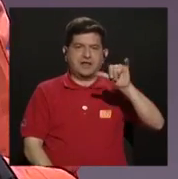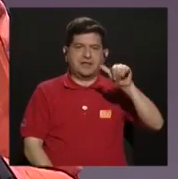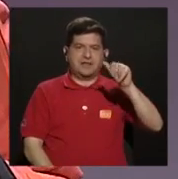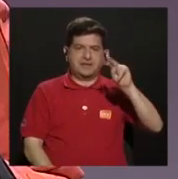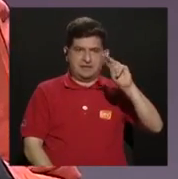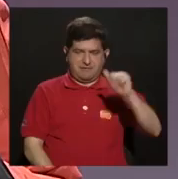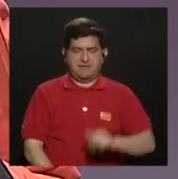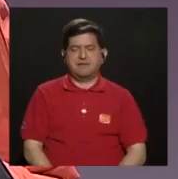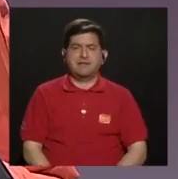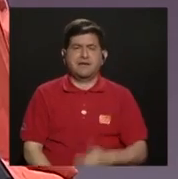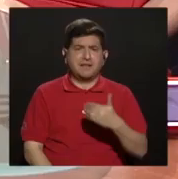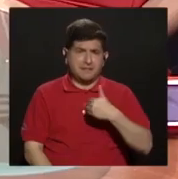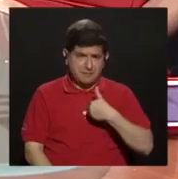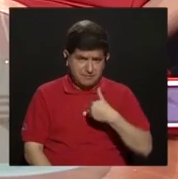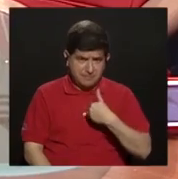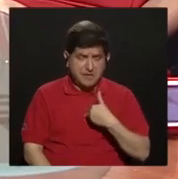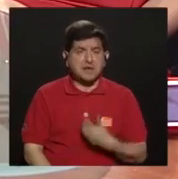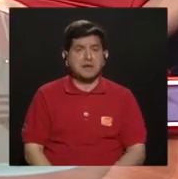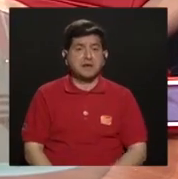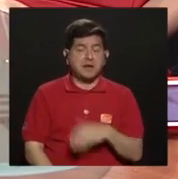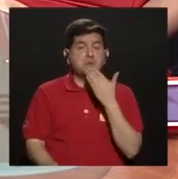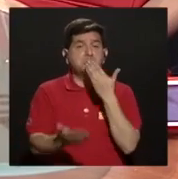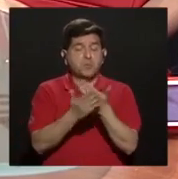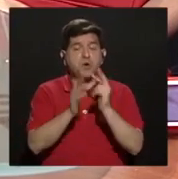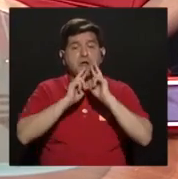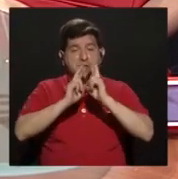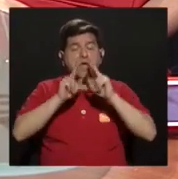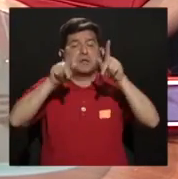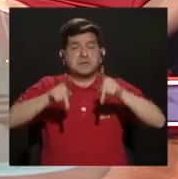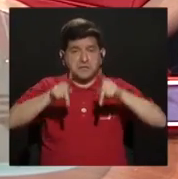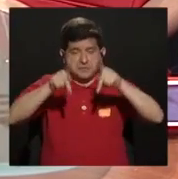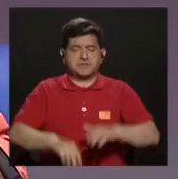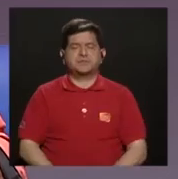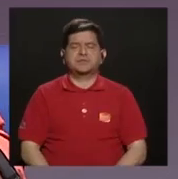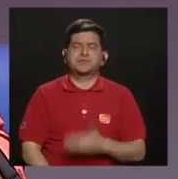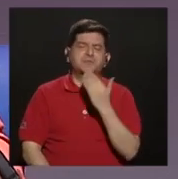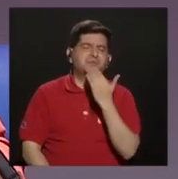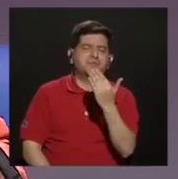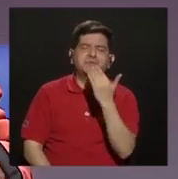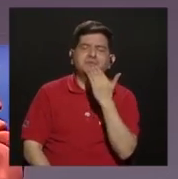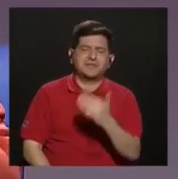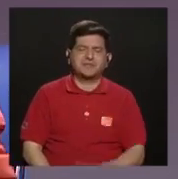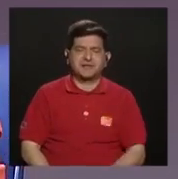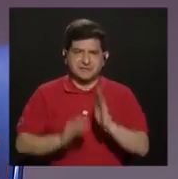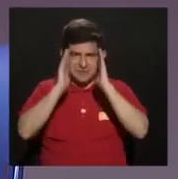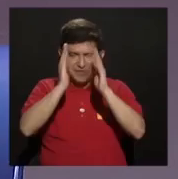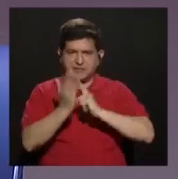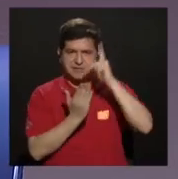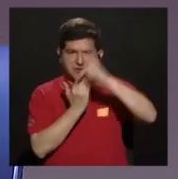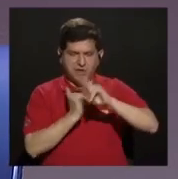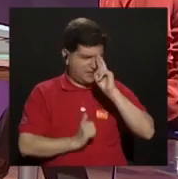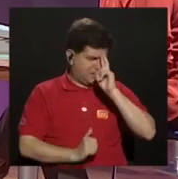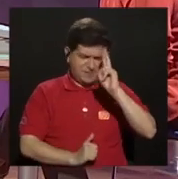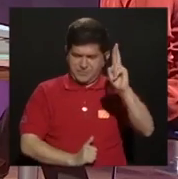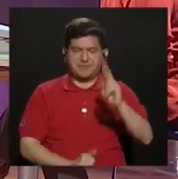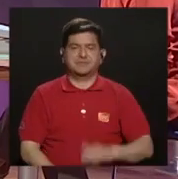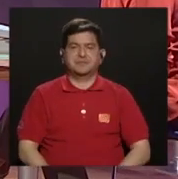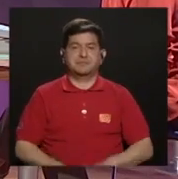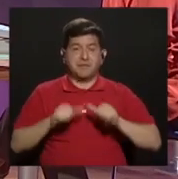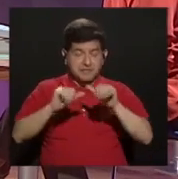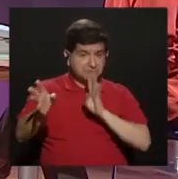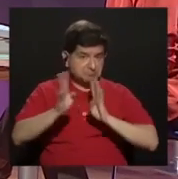realidad estamos teniendo muy buena respuesta de nuestro público. Mil gracias por estar con Irreverencias. Continuemos con